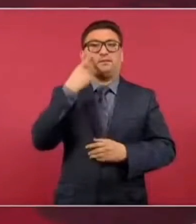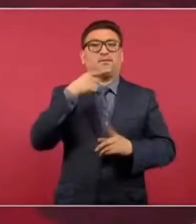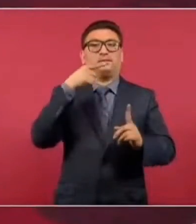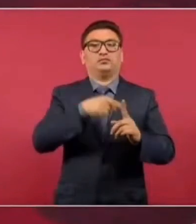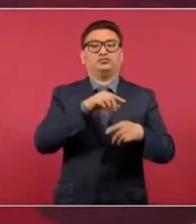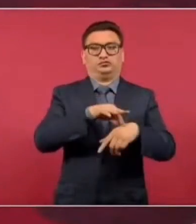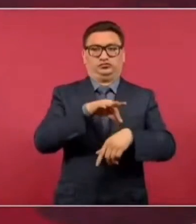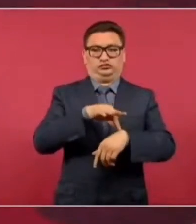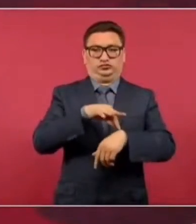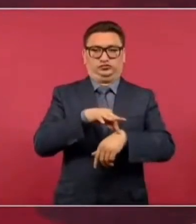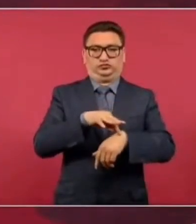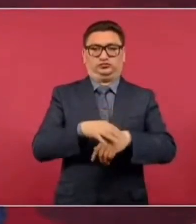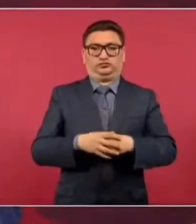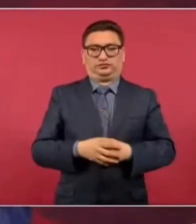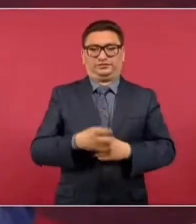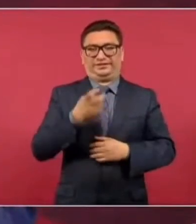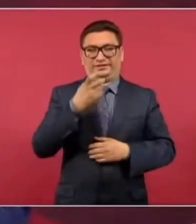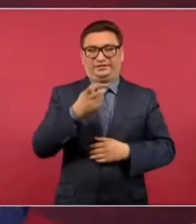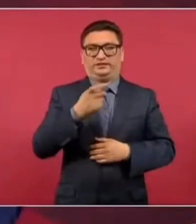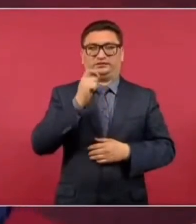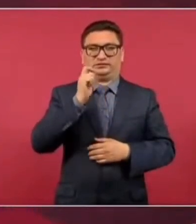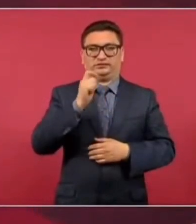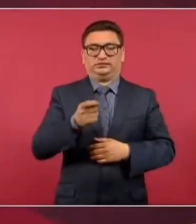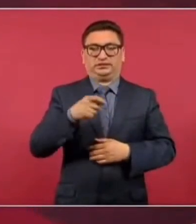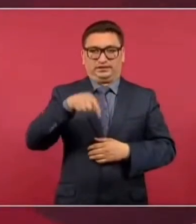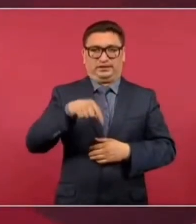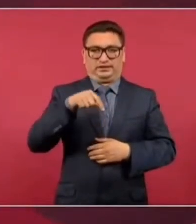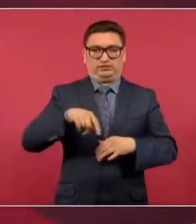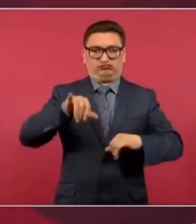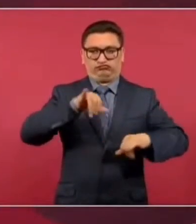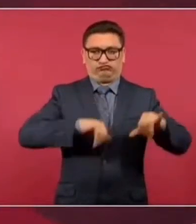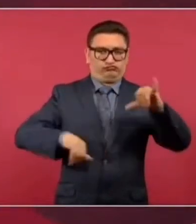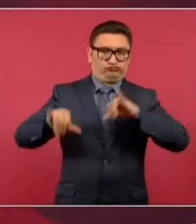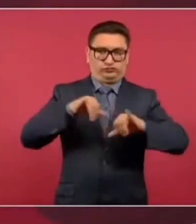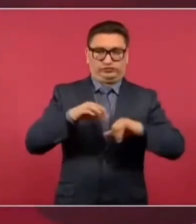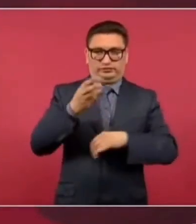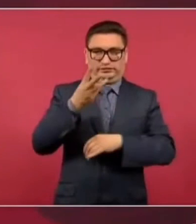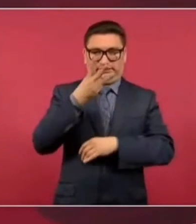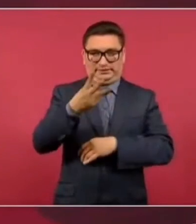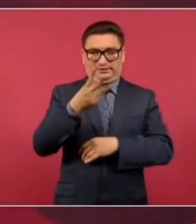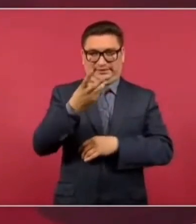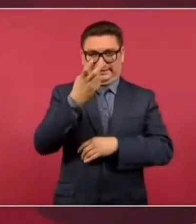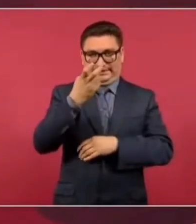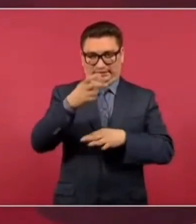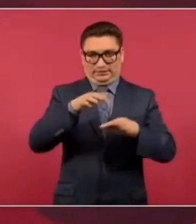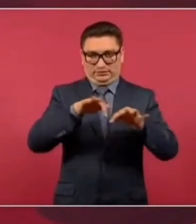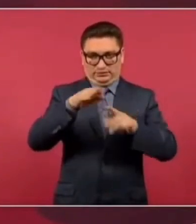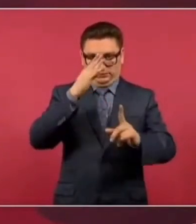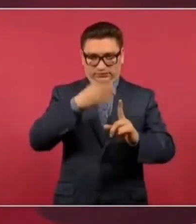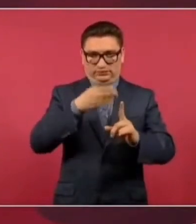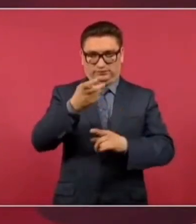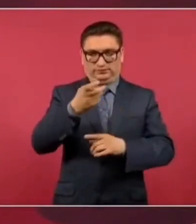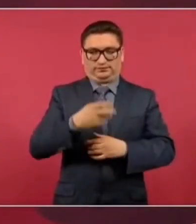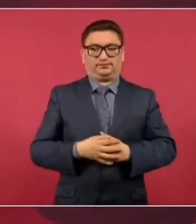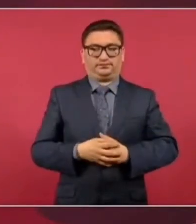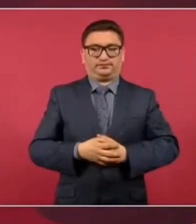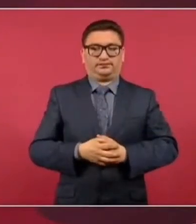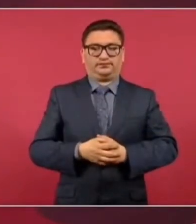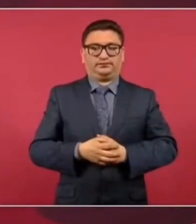médicos. Aquí hay tres laboratorios que se dedican a eso,